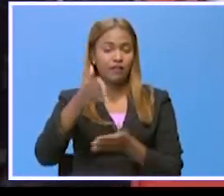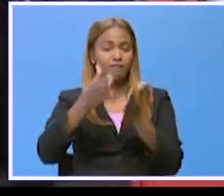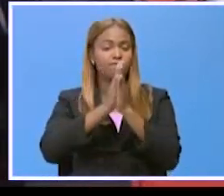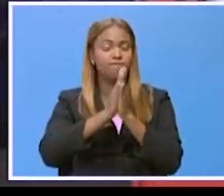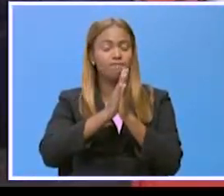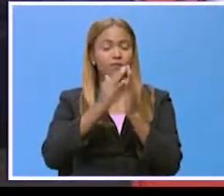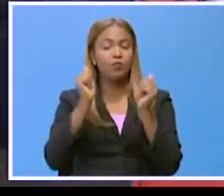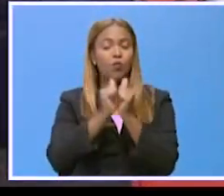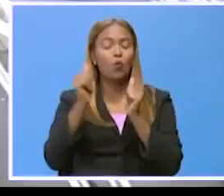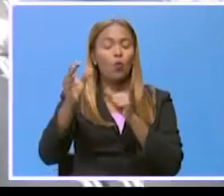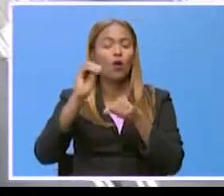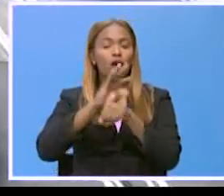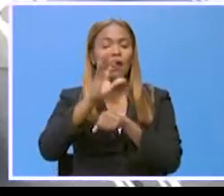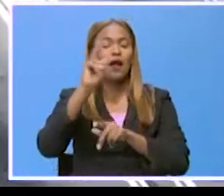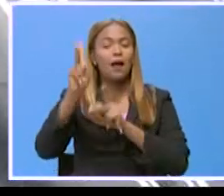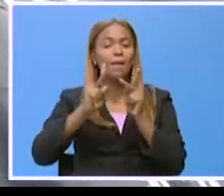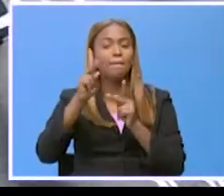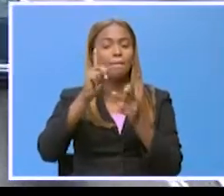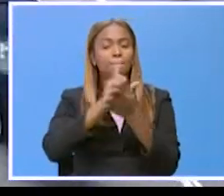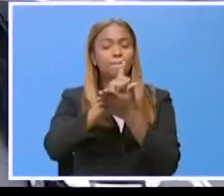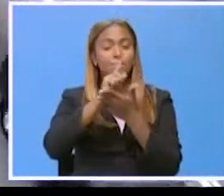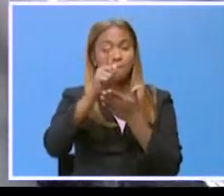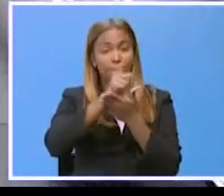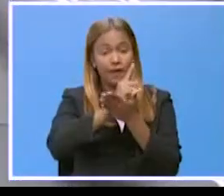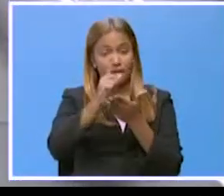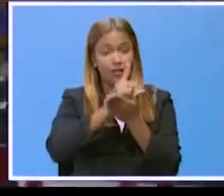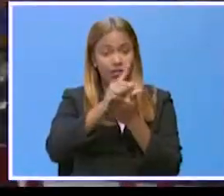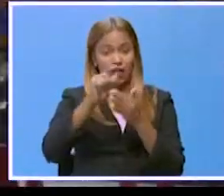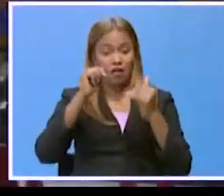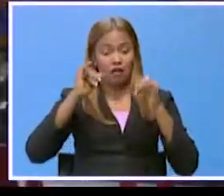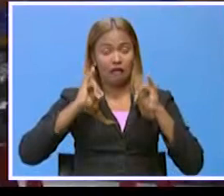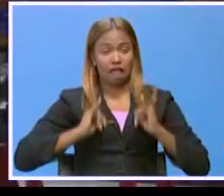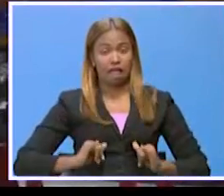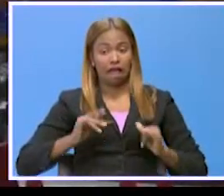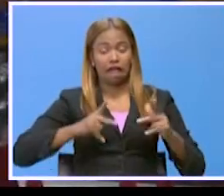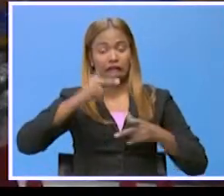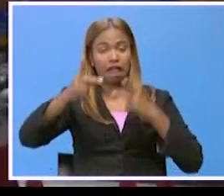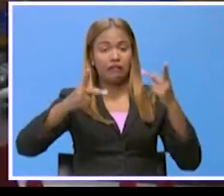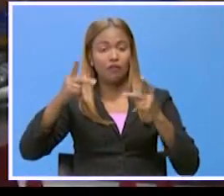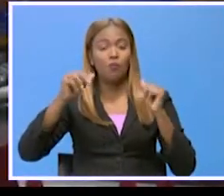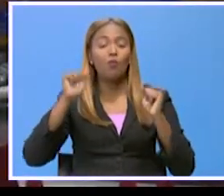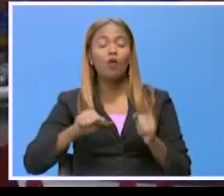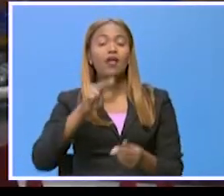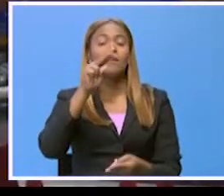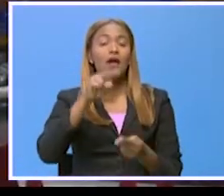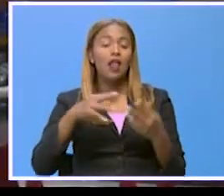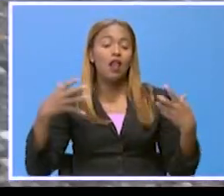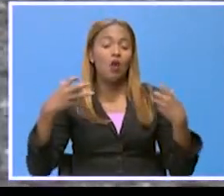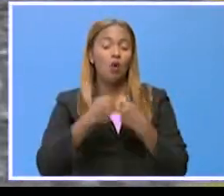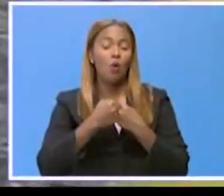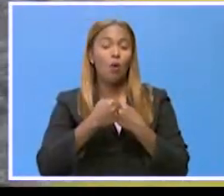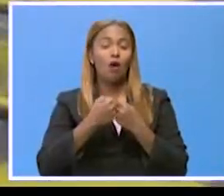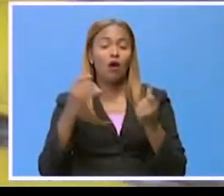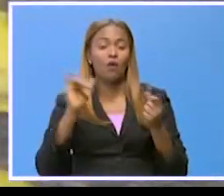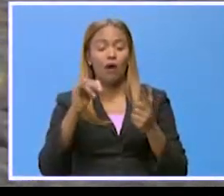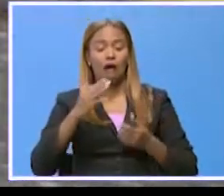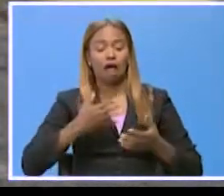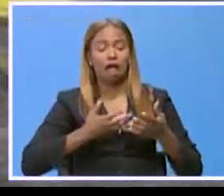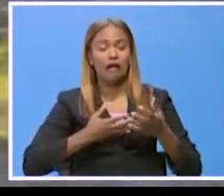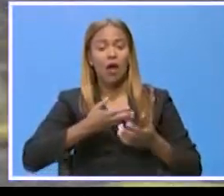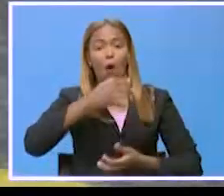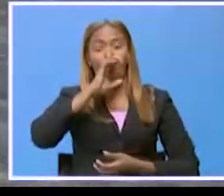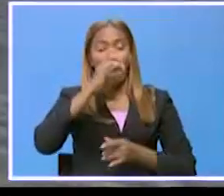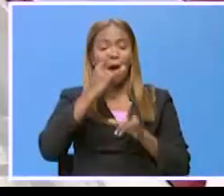objetivo de que así los vacacionistas puedan evitar un alto registro de accidentes de tránsito e intoxicación de menores por consumo